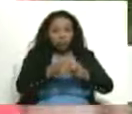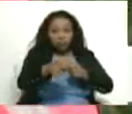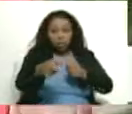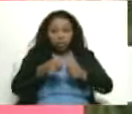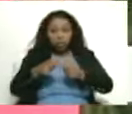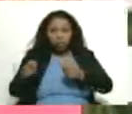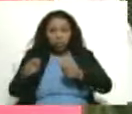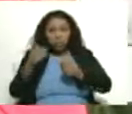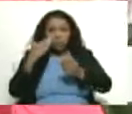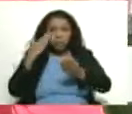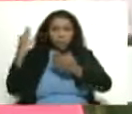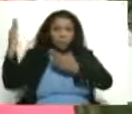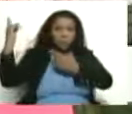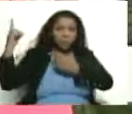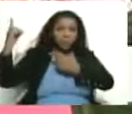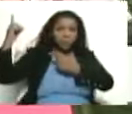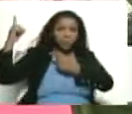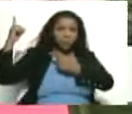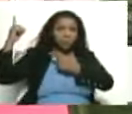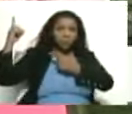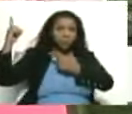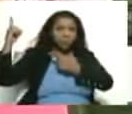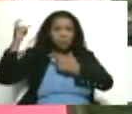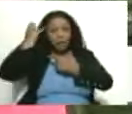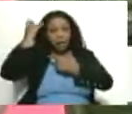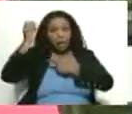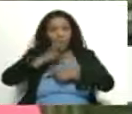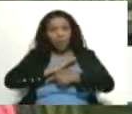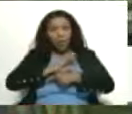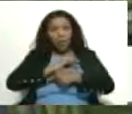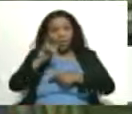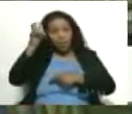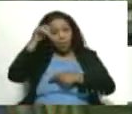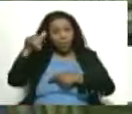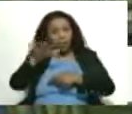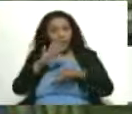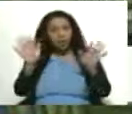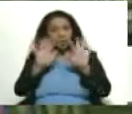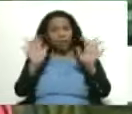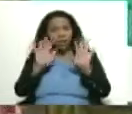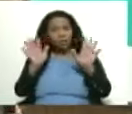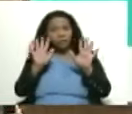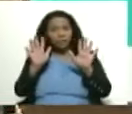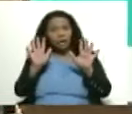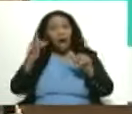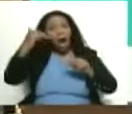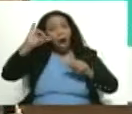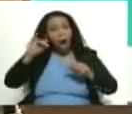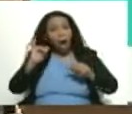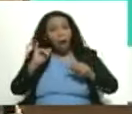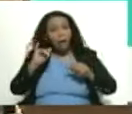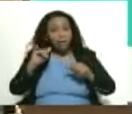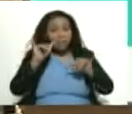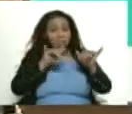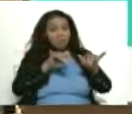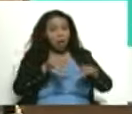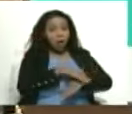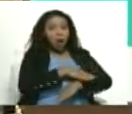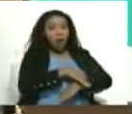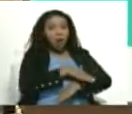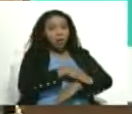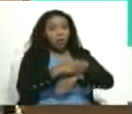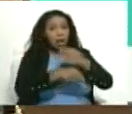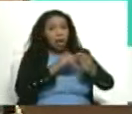que ya andan por allí, que nacen de la propia iniciativa de nuestro pueblo y que ya están por allí, que en la misma calle se genere